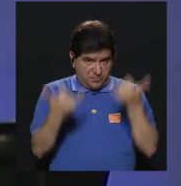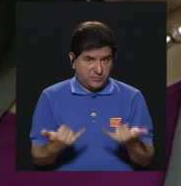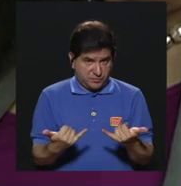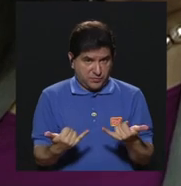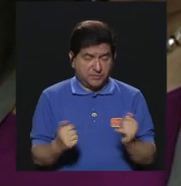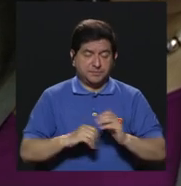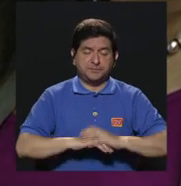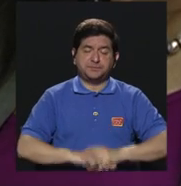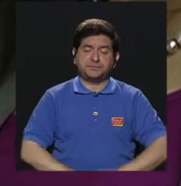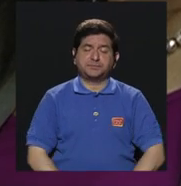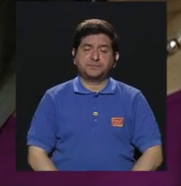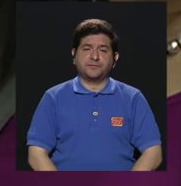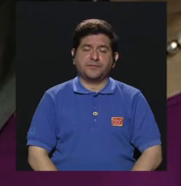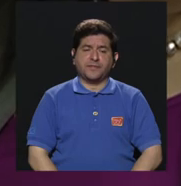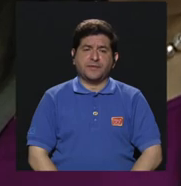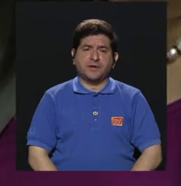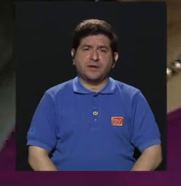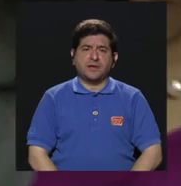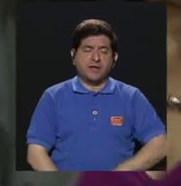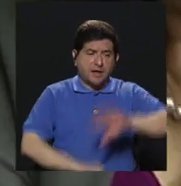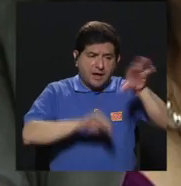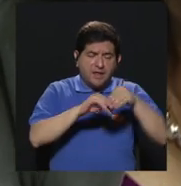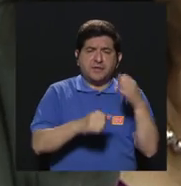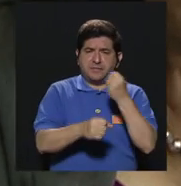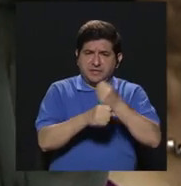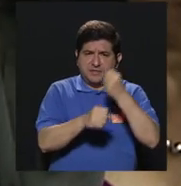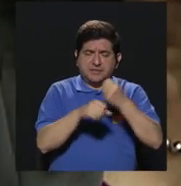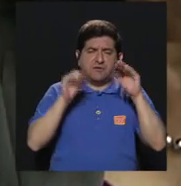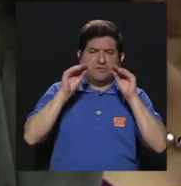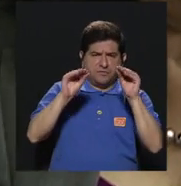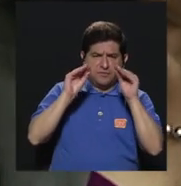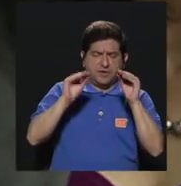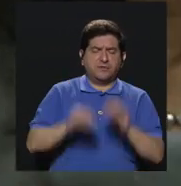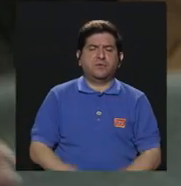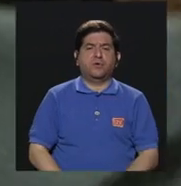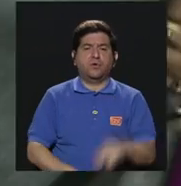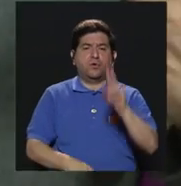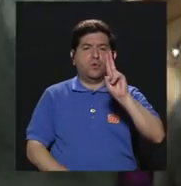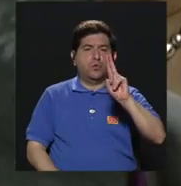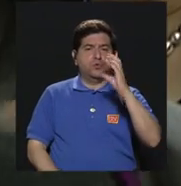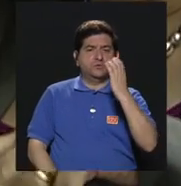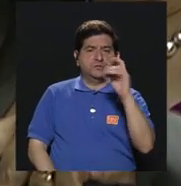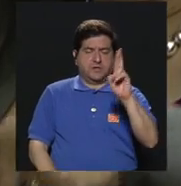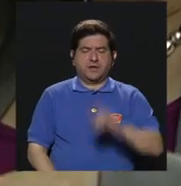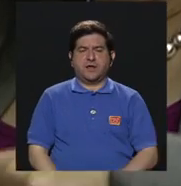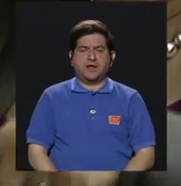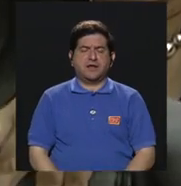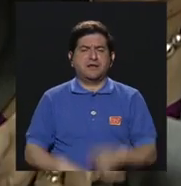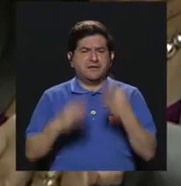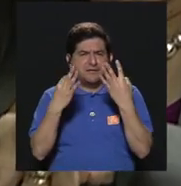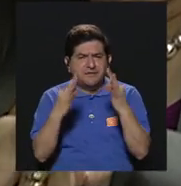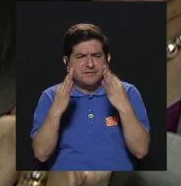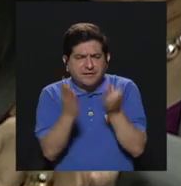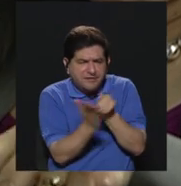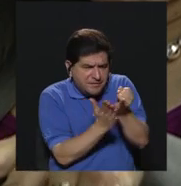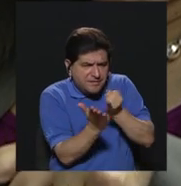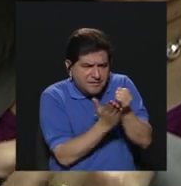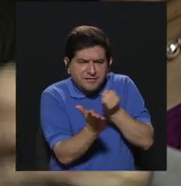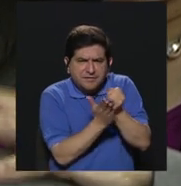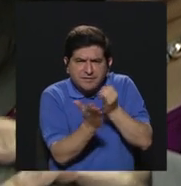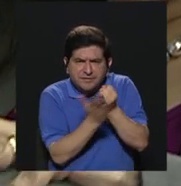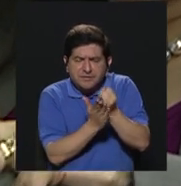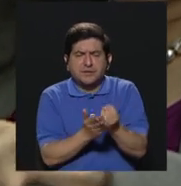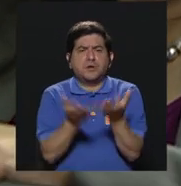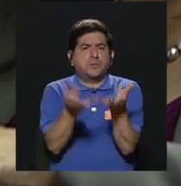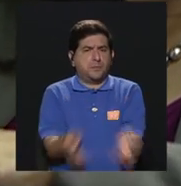vivimos. Además de su labor formativa en docencia, la Universidad de Costa Rica se ha preocupado por efectuar investigaciones